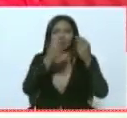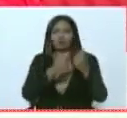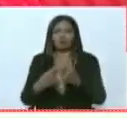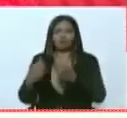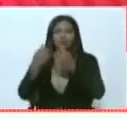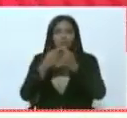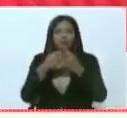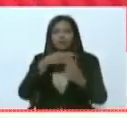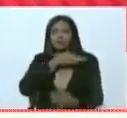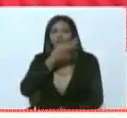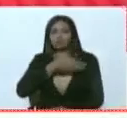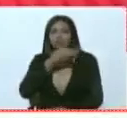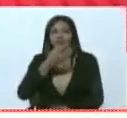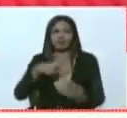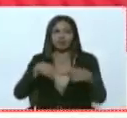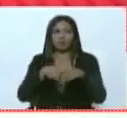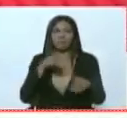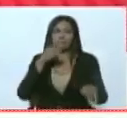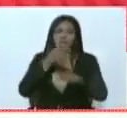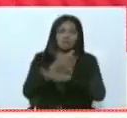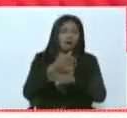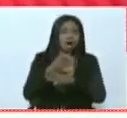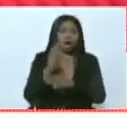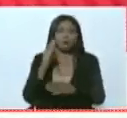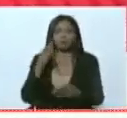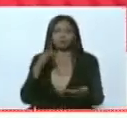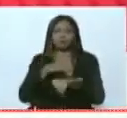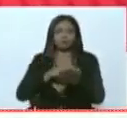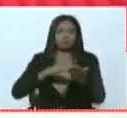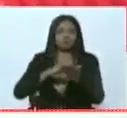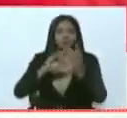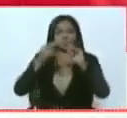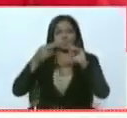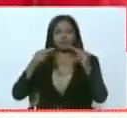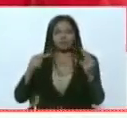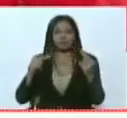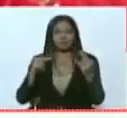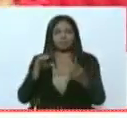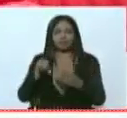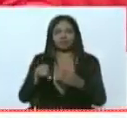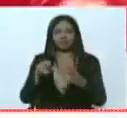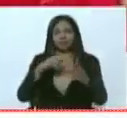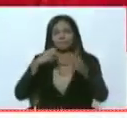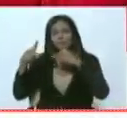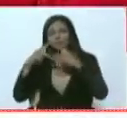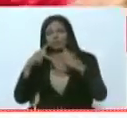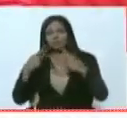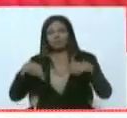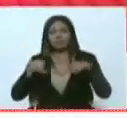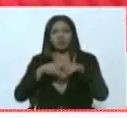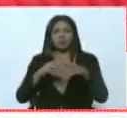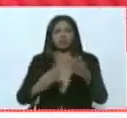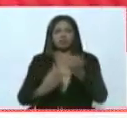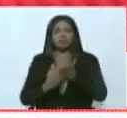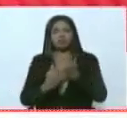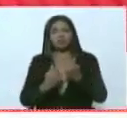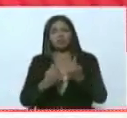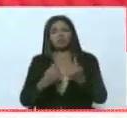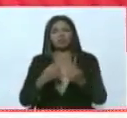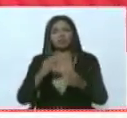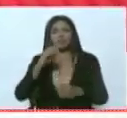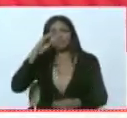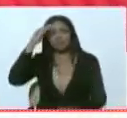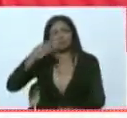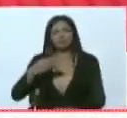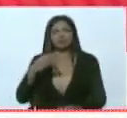económicas y sociales. Vayamos en la consolidación de la paz, de la estabilidad política, de la estabilidad militar, de la